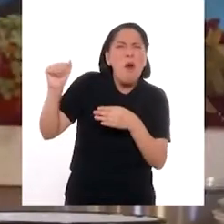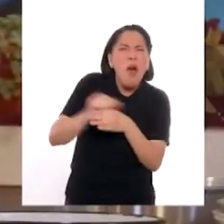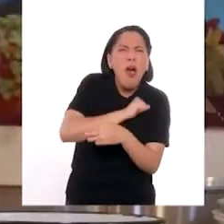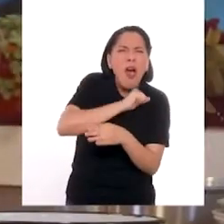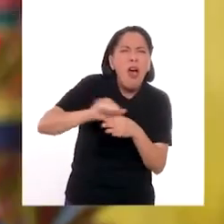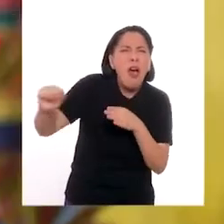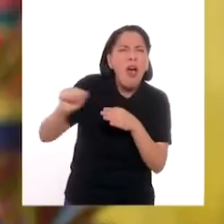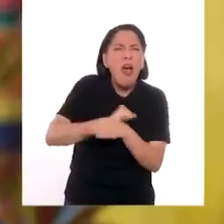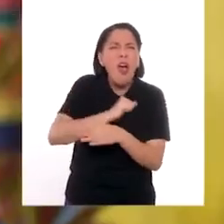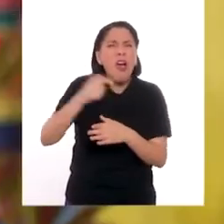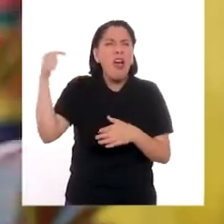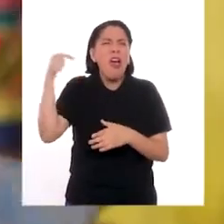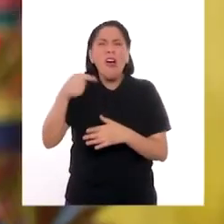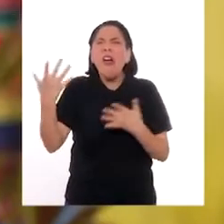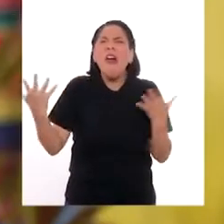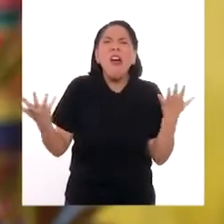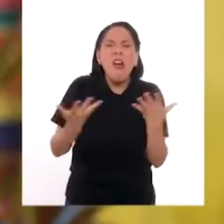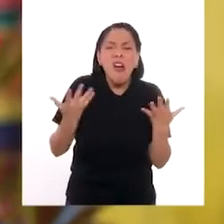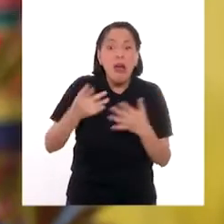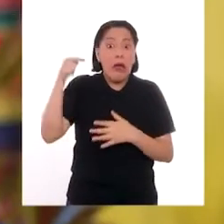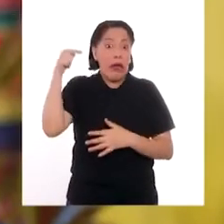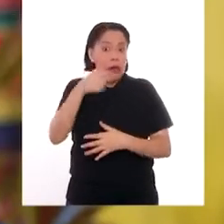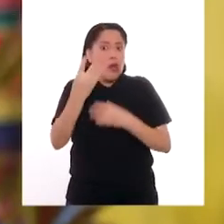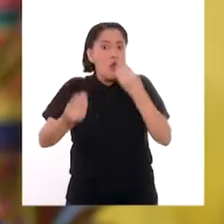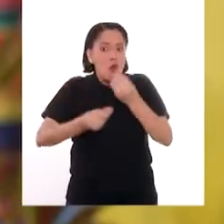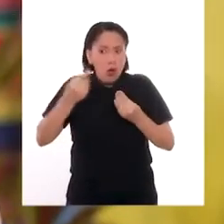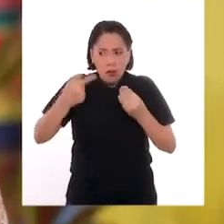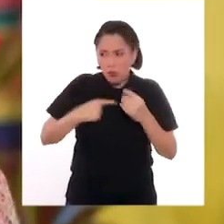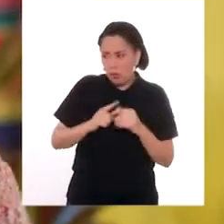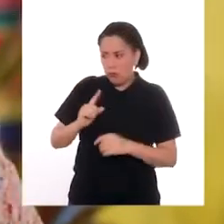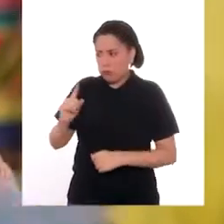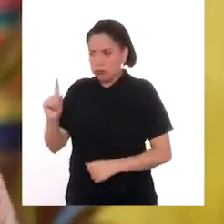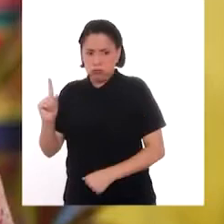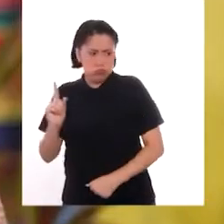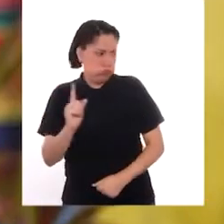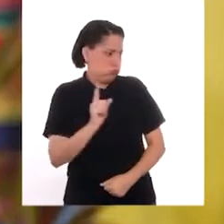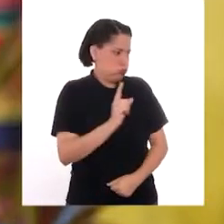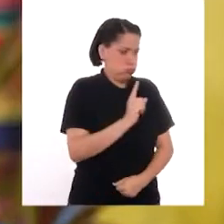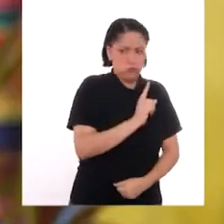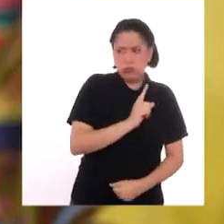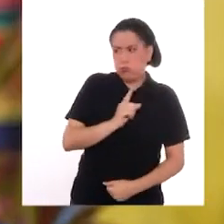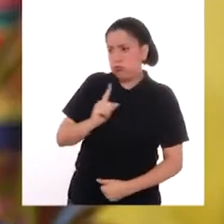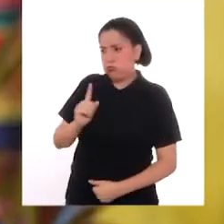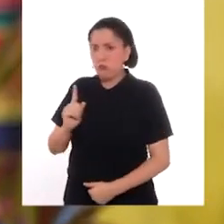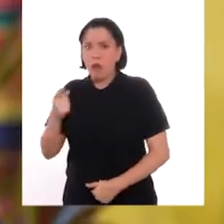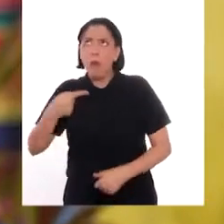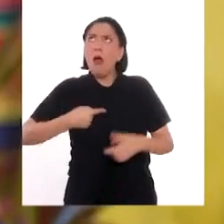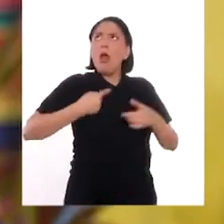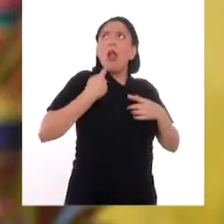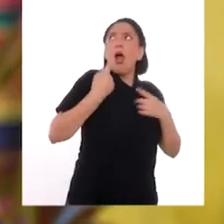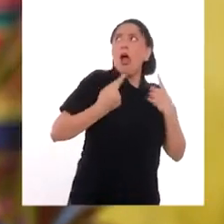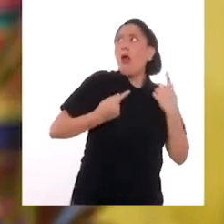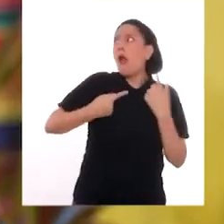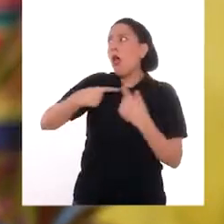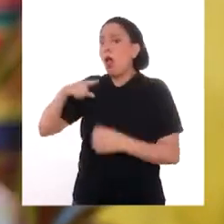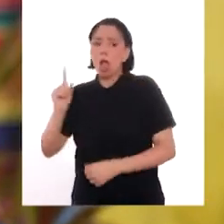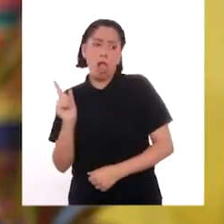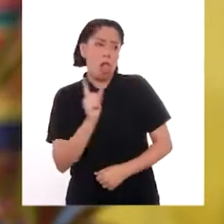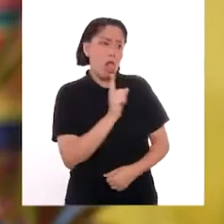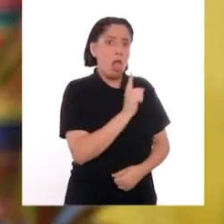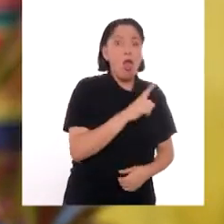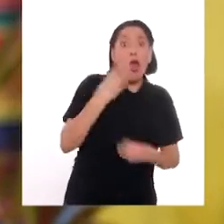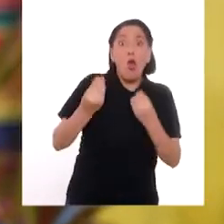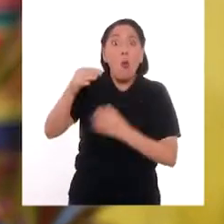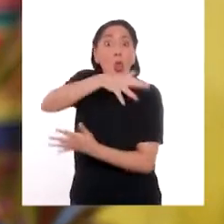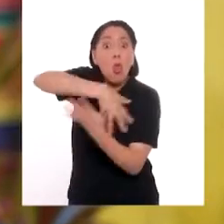ensayo? En un ensayo descubrimos cómo nos movemos en escena. Vamos diciendo el diálogo y